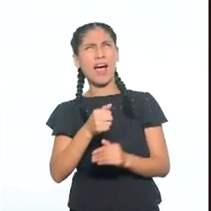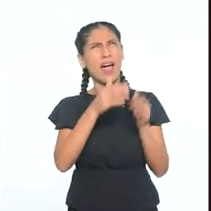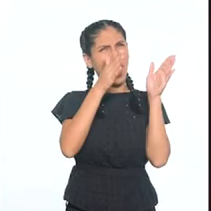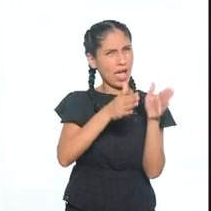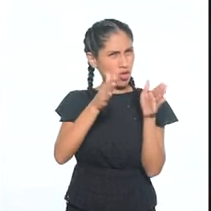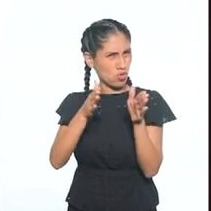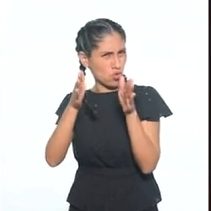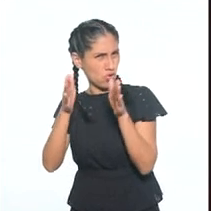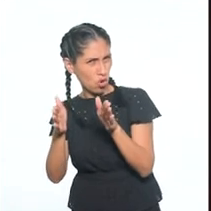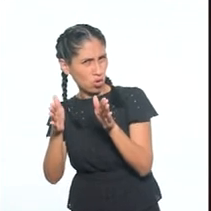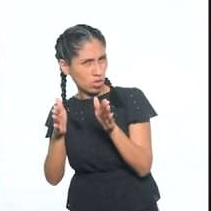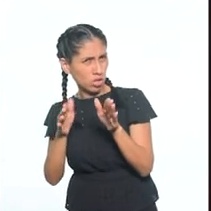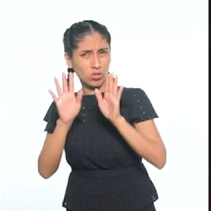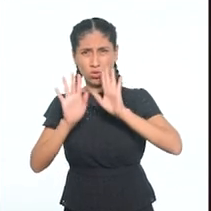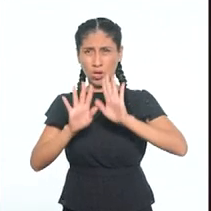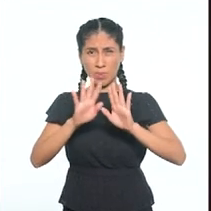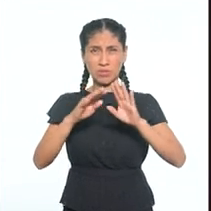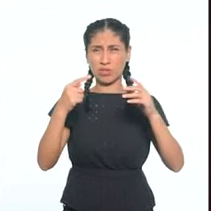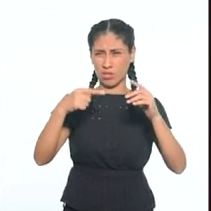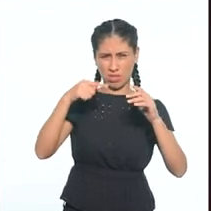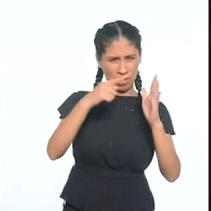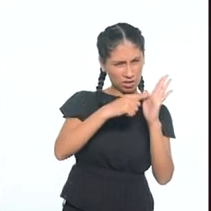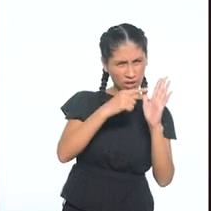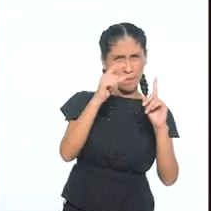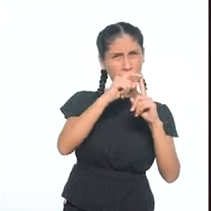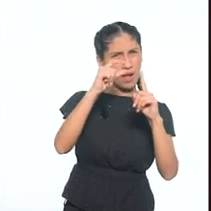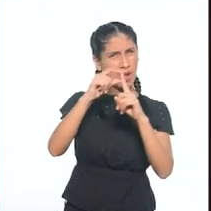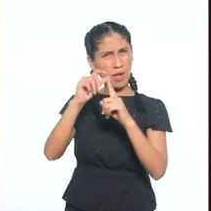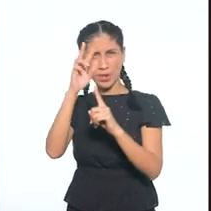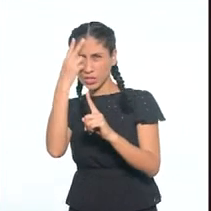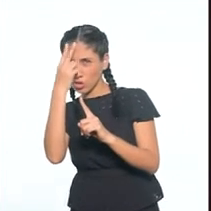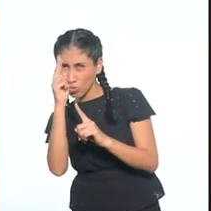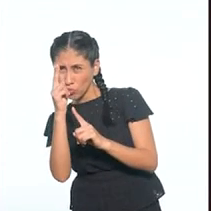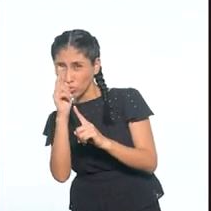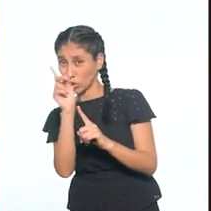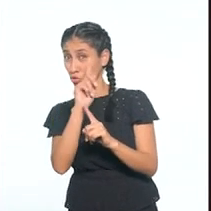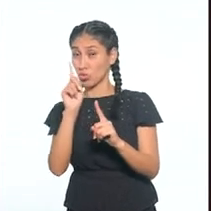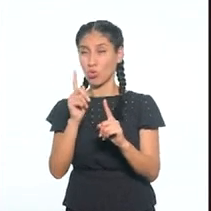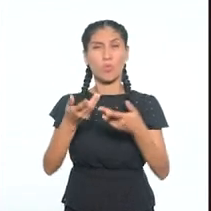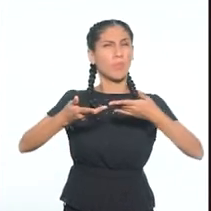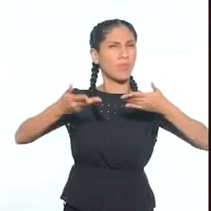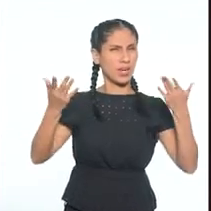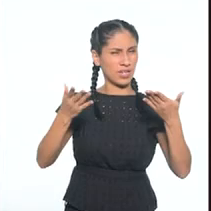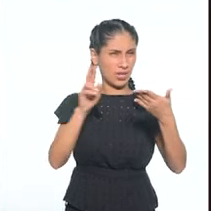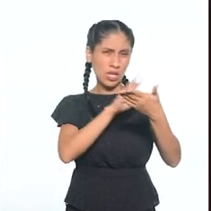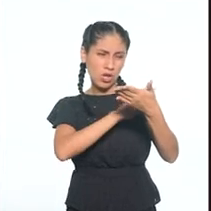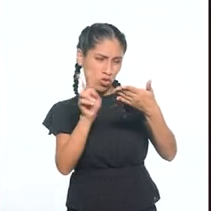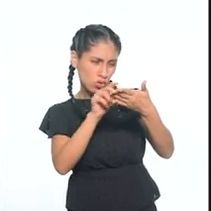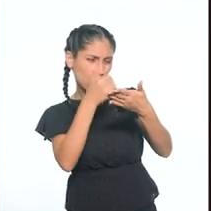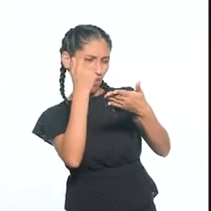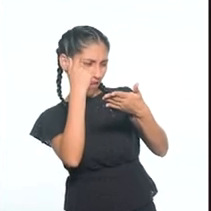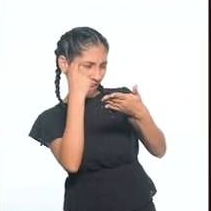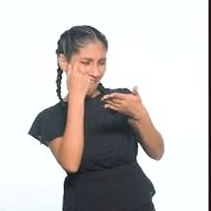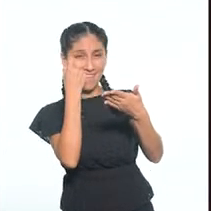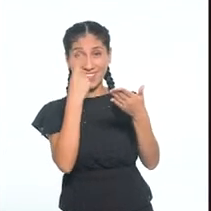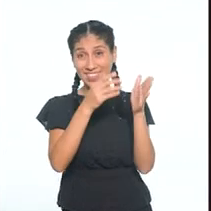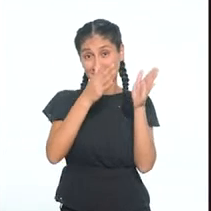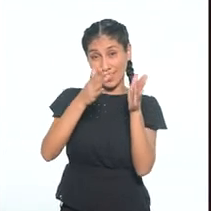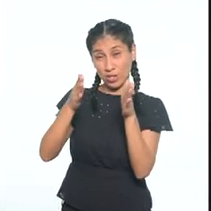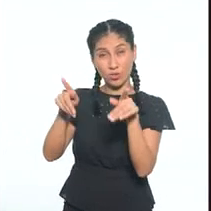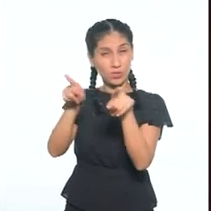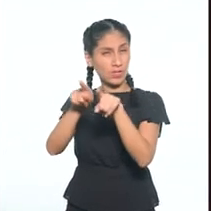un orden lógico deben evitarse las contradicciones o palabras que confunda de manera que se pueda entender el orden